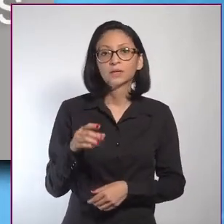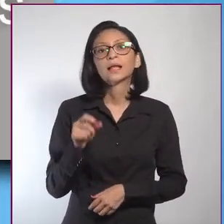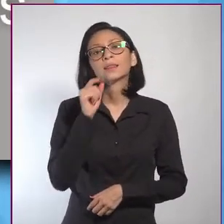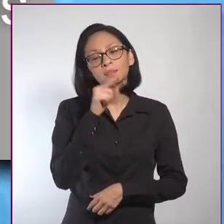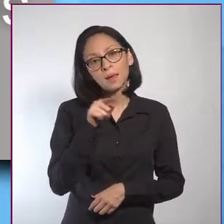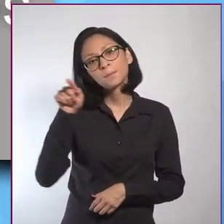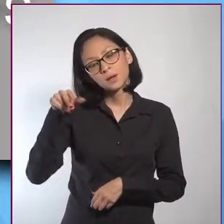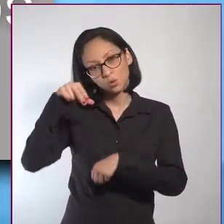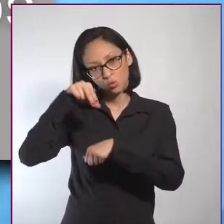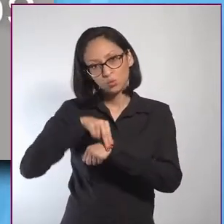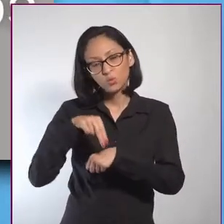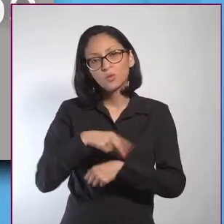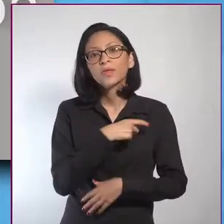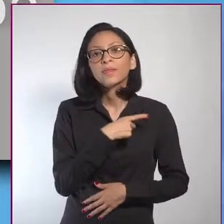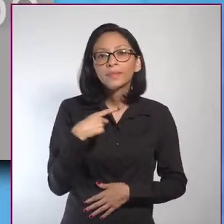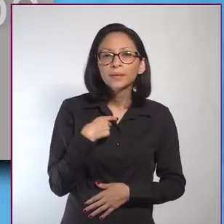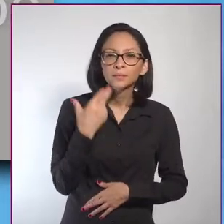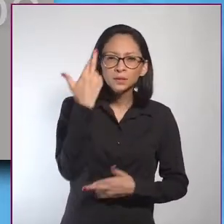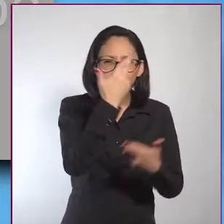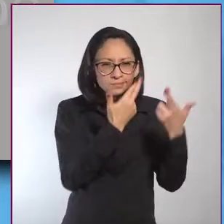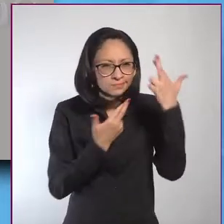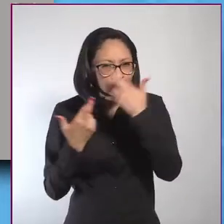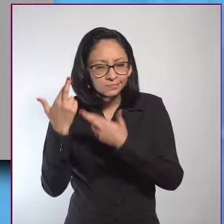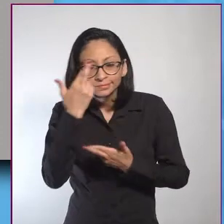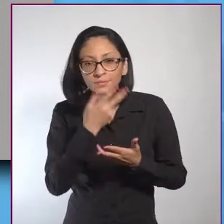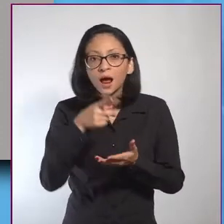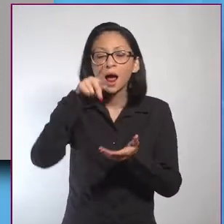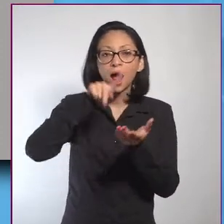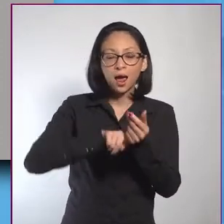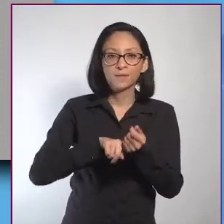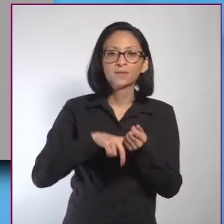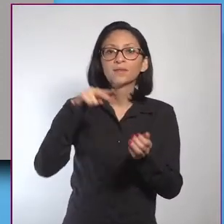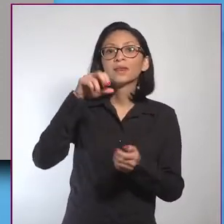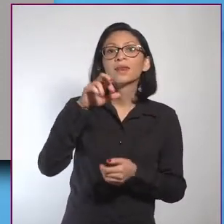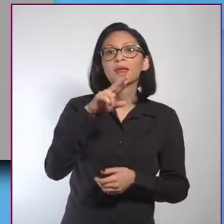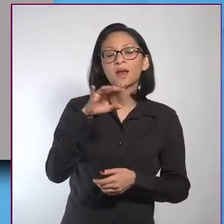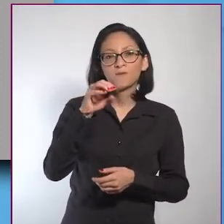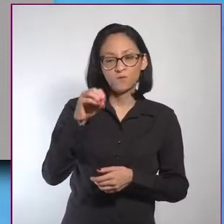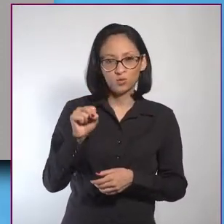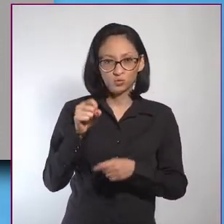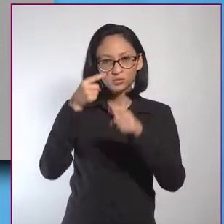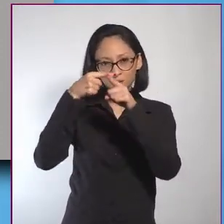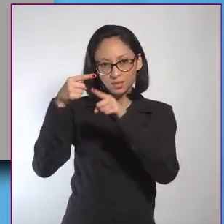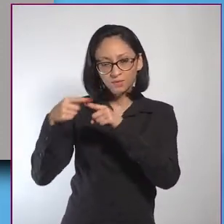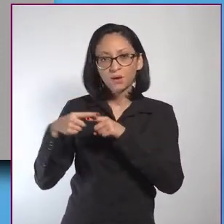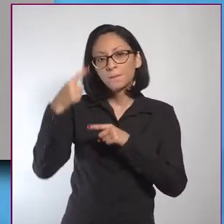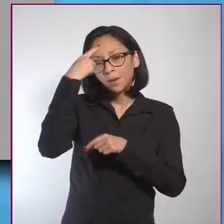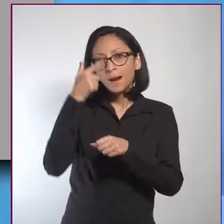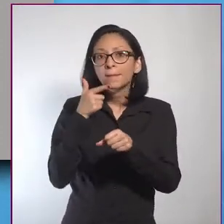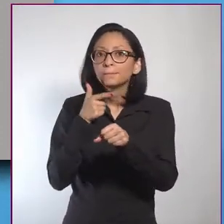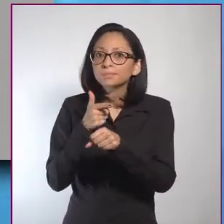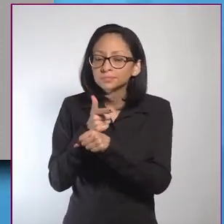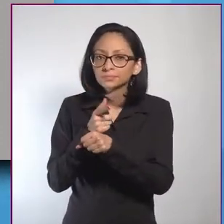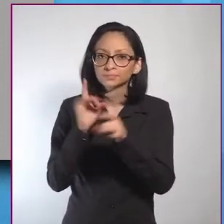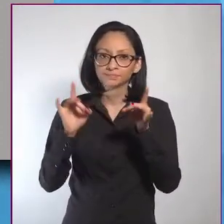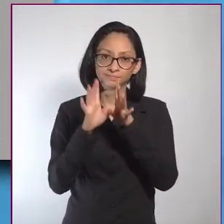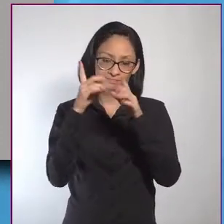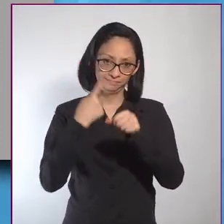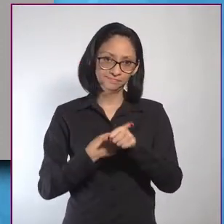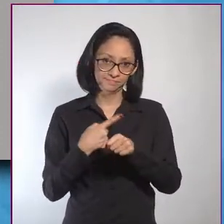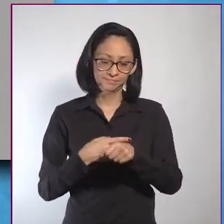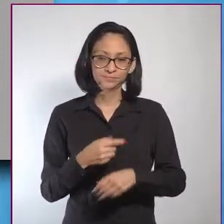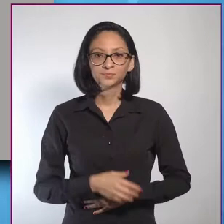su médico debe de hacer la búsqueda de daño en los nervios periféricos para detección de neuropatía